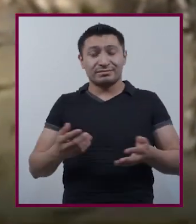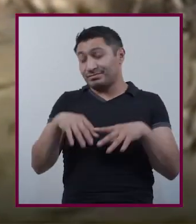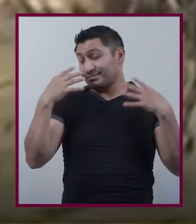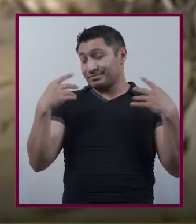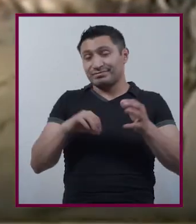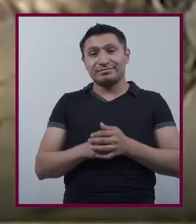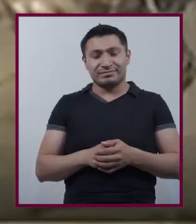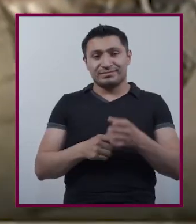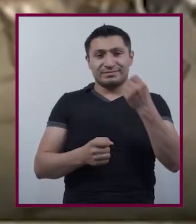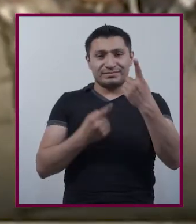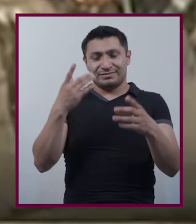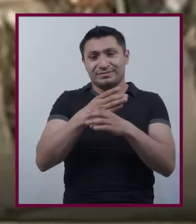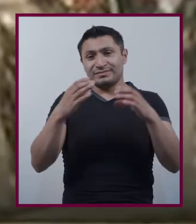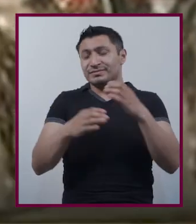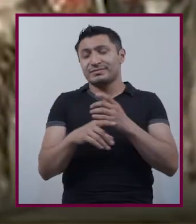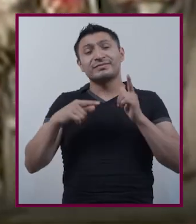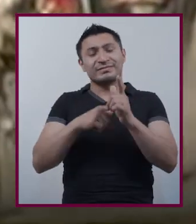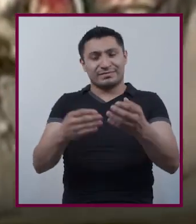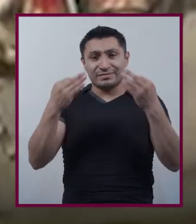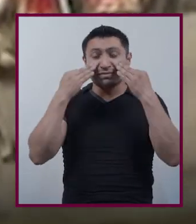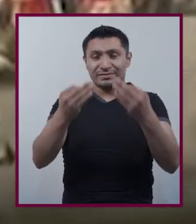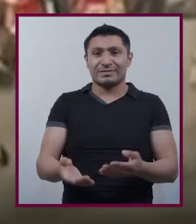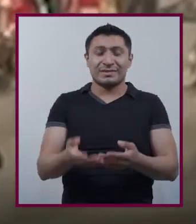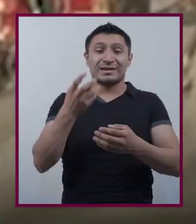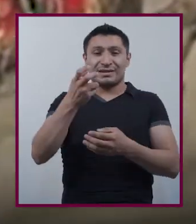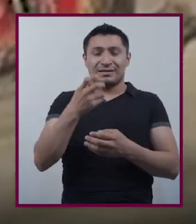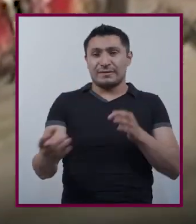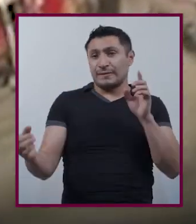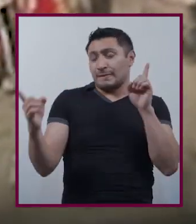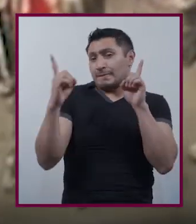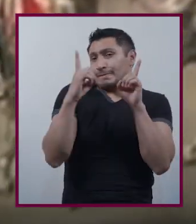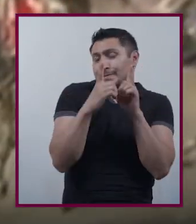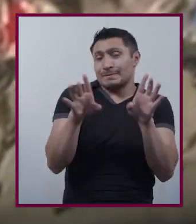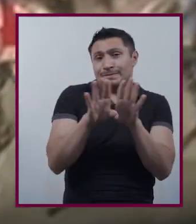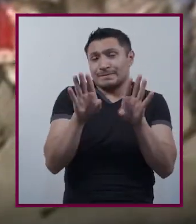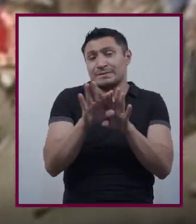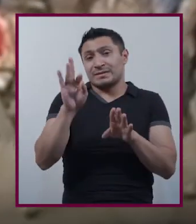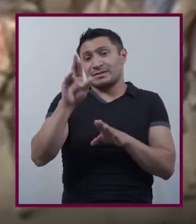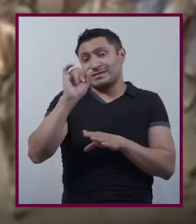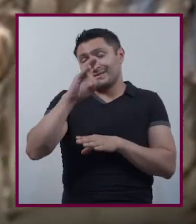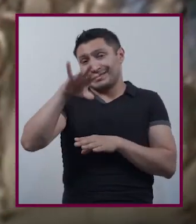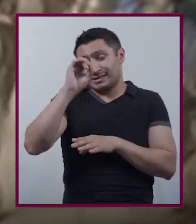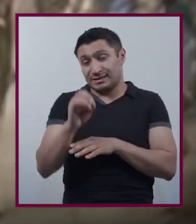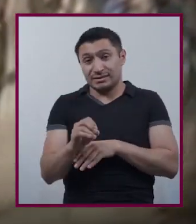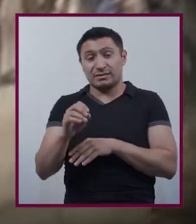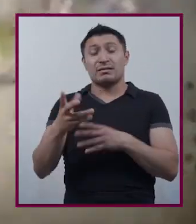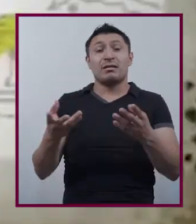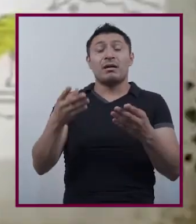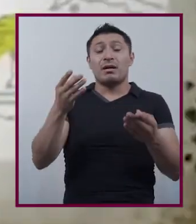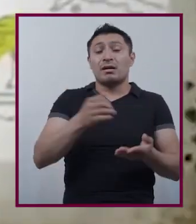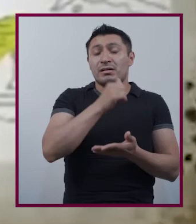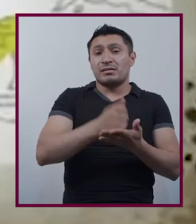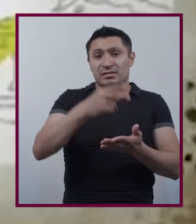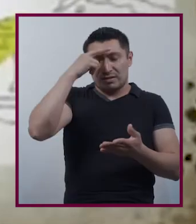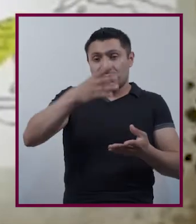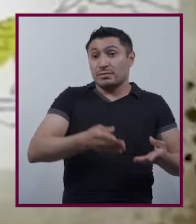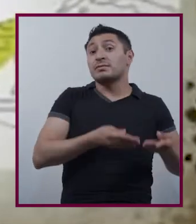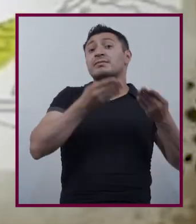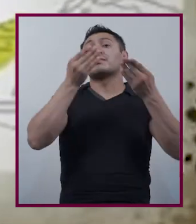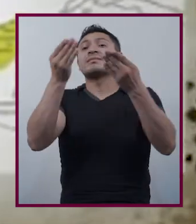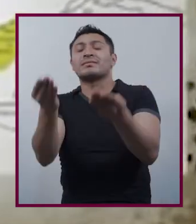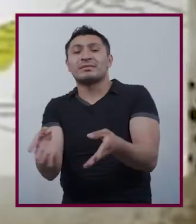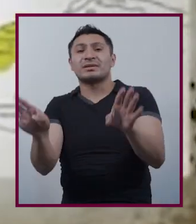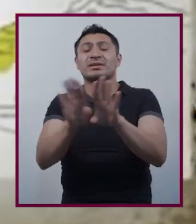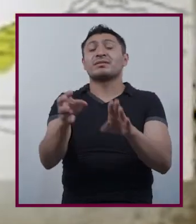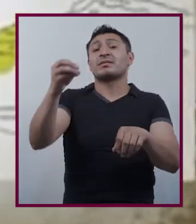fin, algunas cosas que permitieron ver cierta cercanía entre ellos fue que Francisco Novella entregó la Ciudad de México